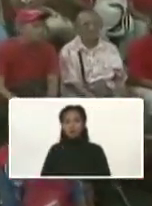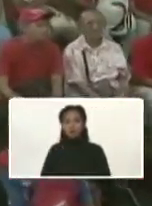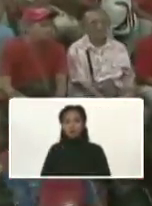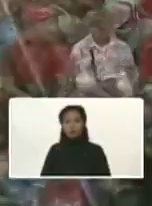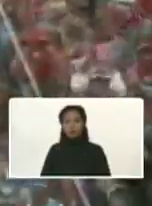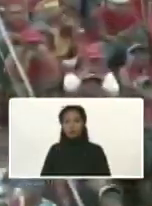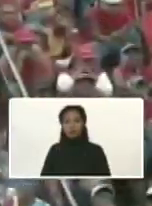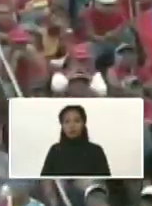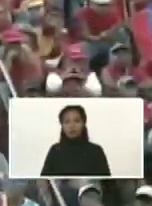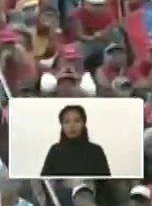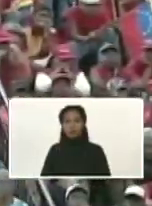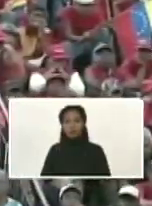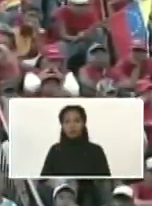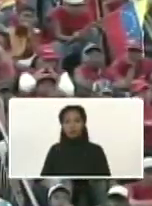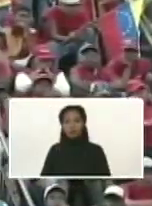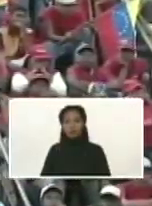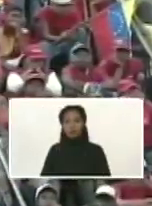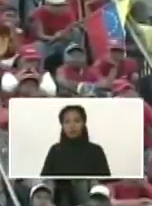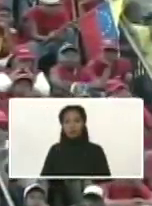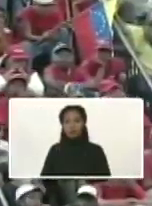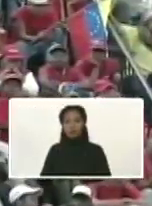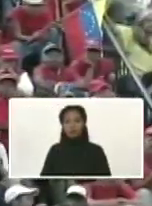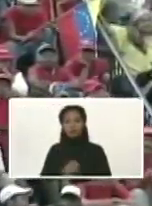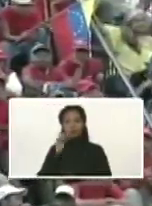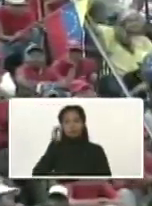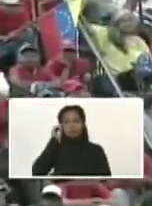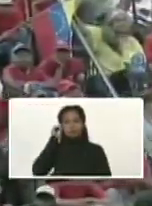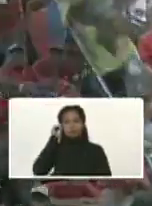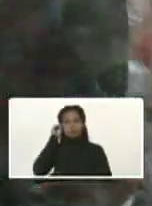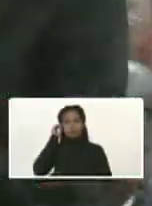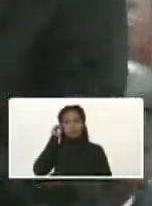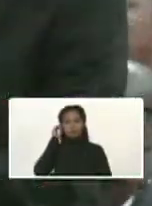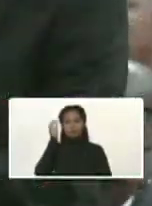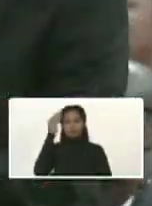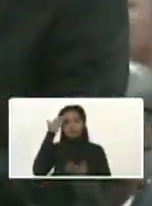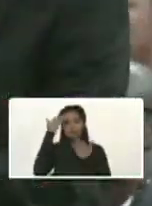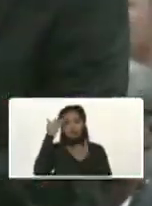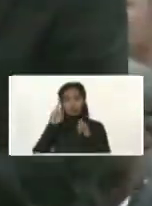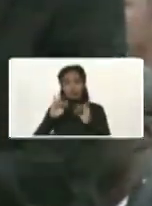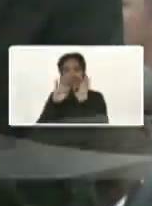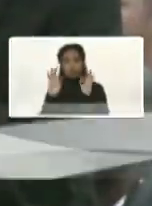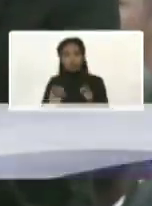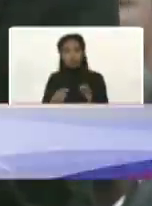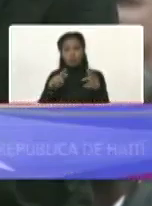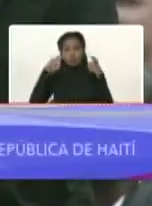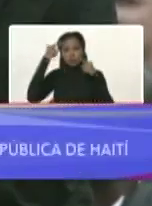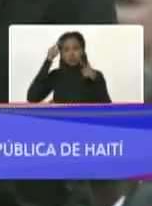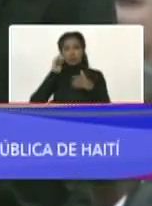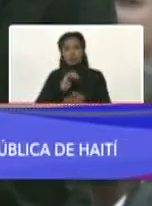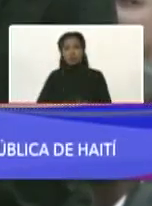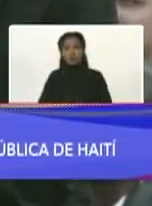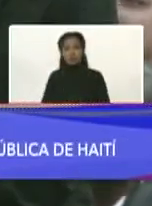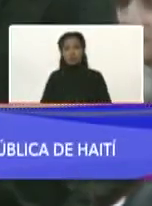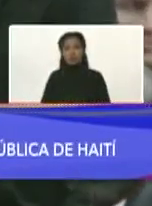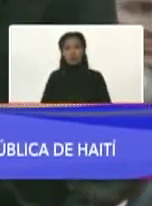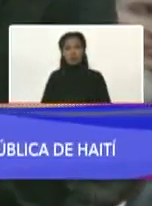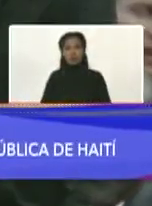Ay bobo. Un saludo ancestral. Comandante Chávez. Por el comandante Hugo Chávez.